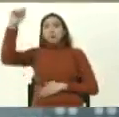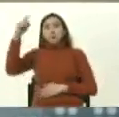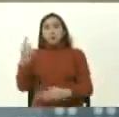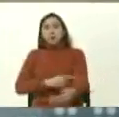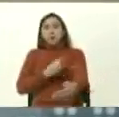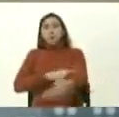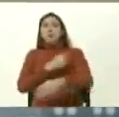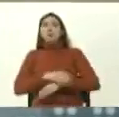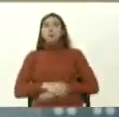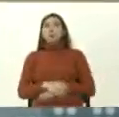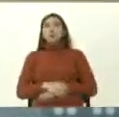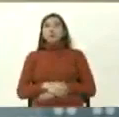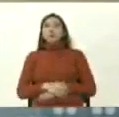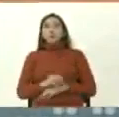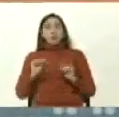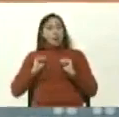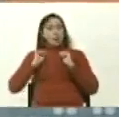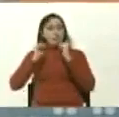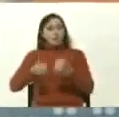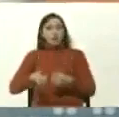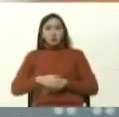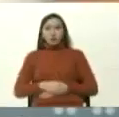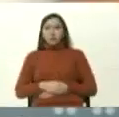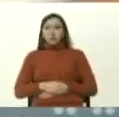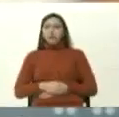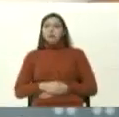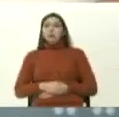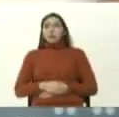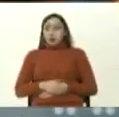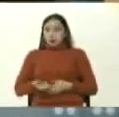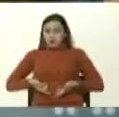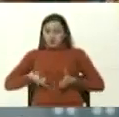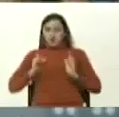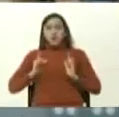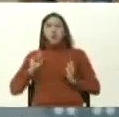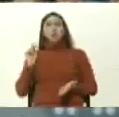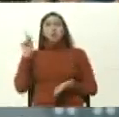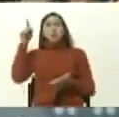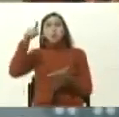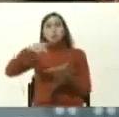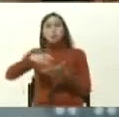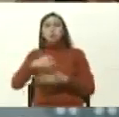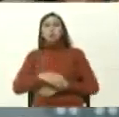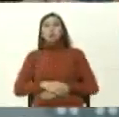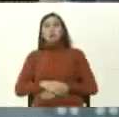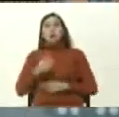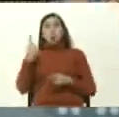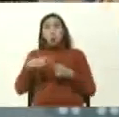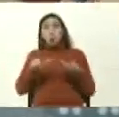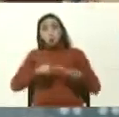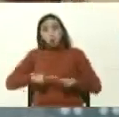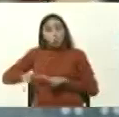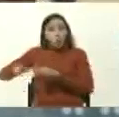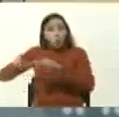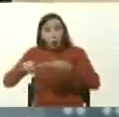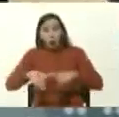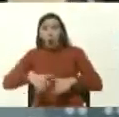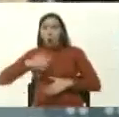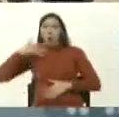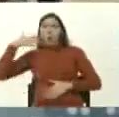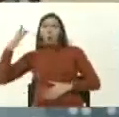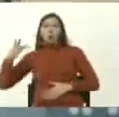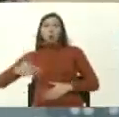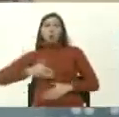se están vacunando. Permítanme trasladarme, hermana vicepresidenta y ministra, a una de las áreas que nos sentimos muy orgullosos de